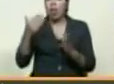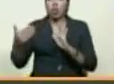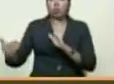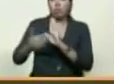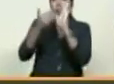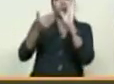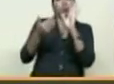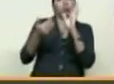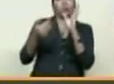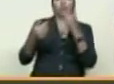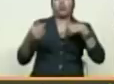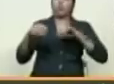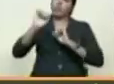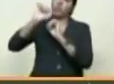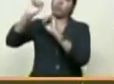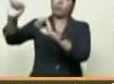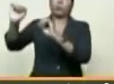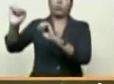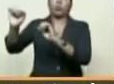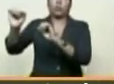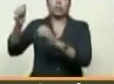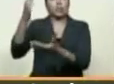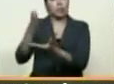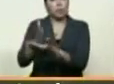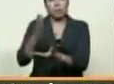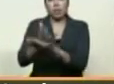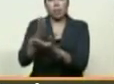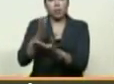las hemos enfrentado todas una a una.